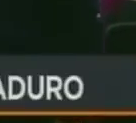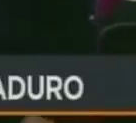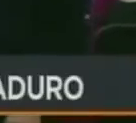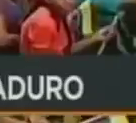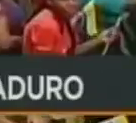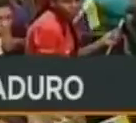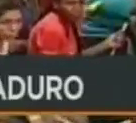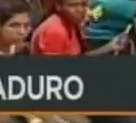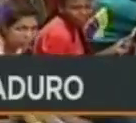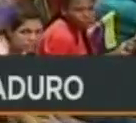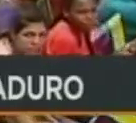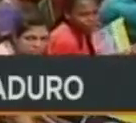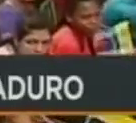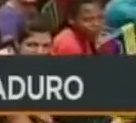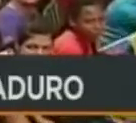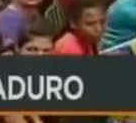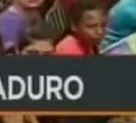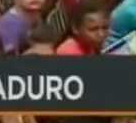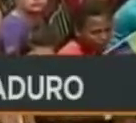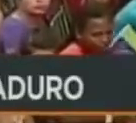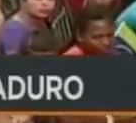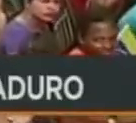Parezco de 14.